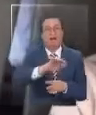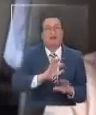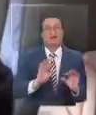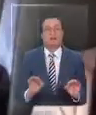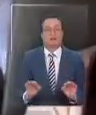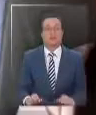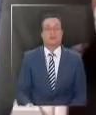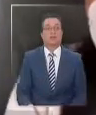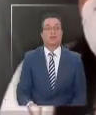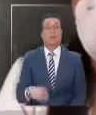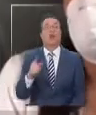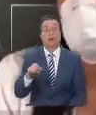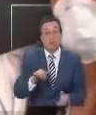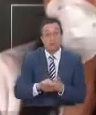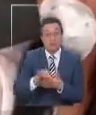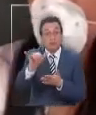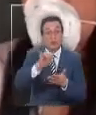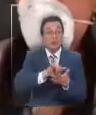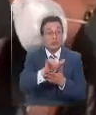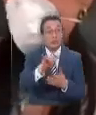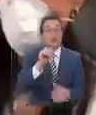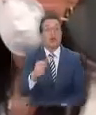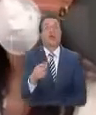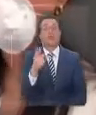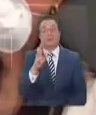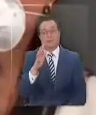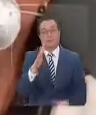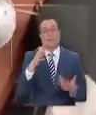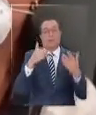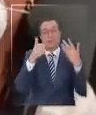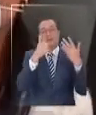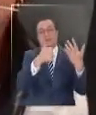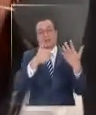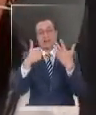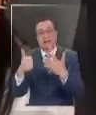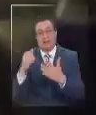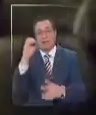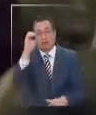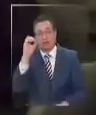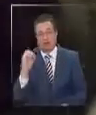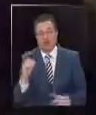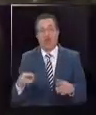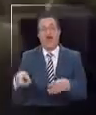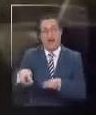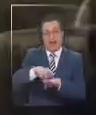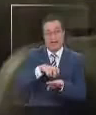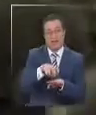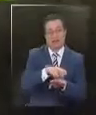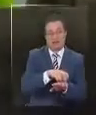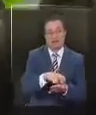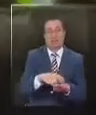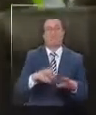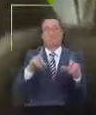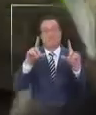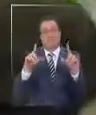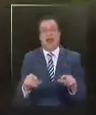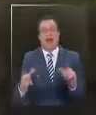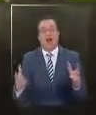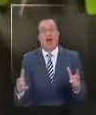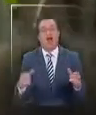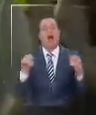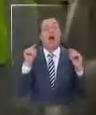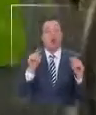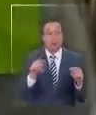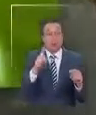A partir de ahora, cada aeronave operará con 2/3 de su capacidad, 62 asientos menos, una iniciativa que